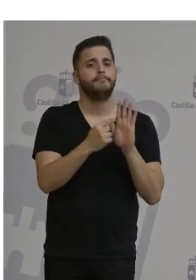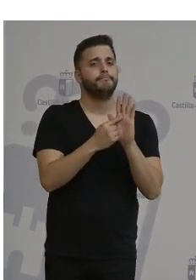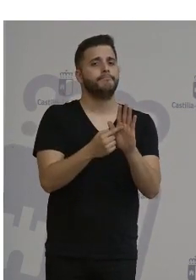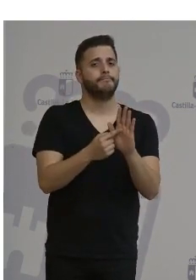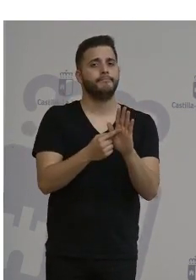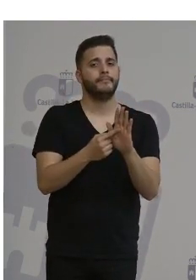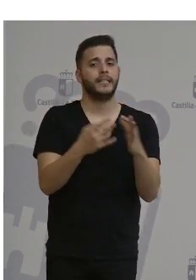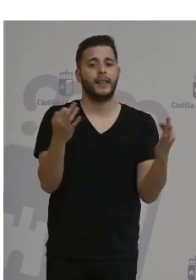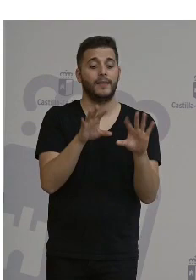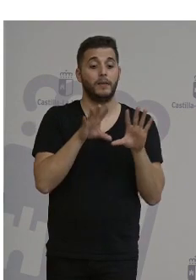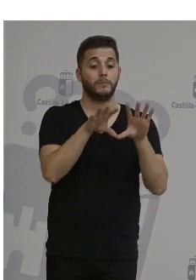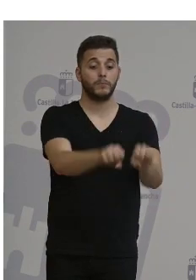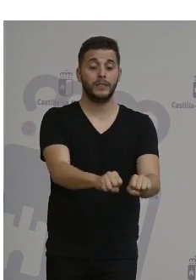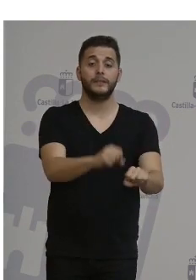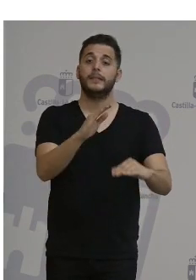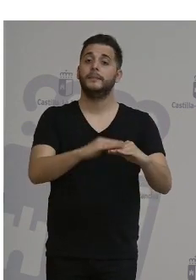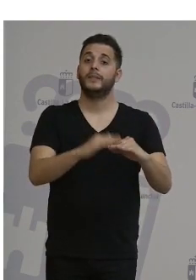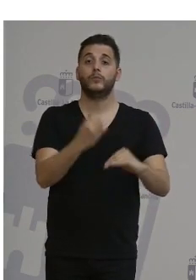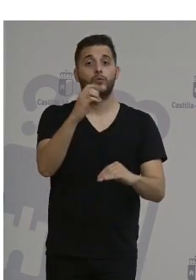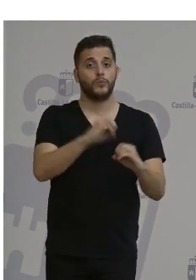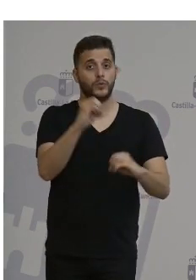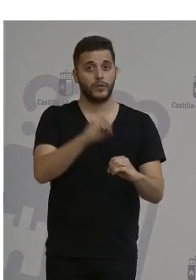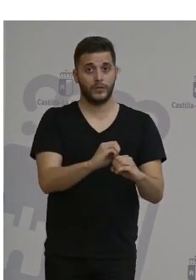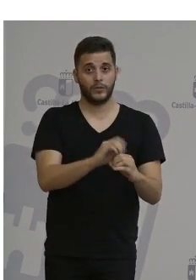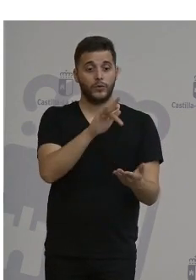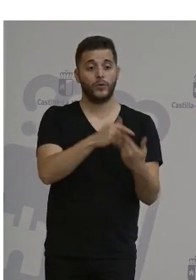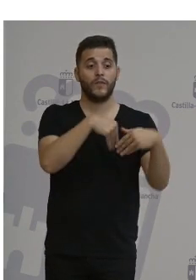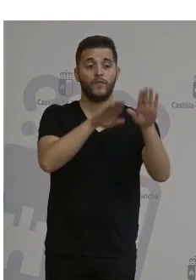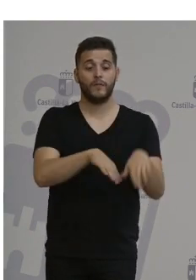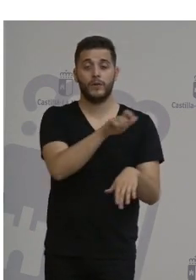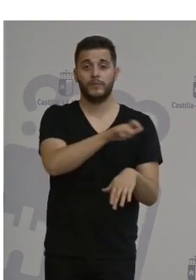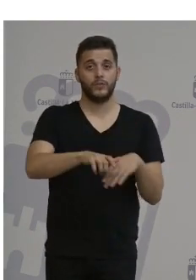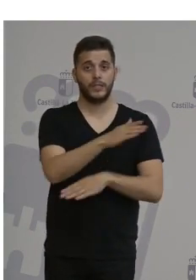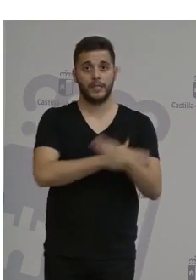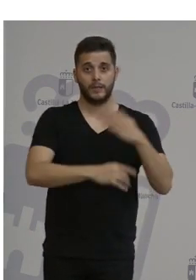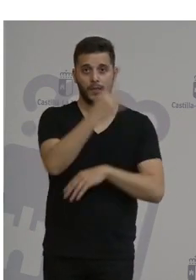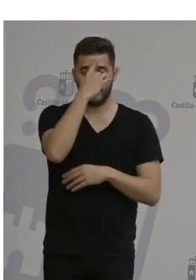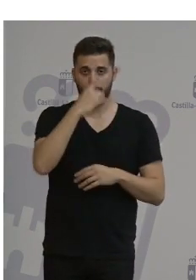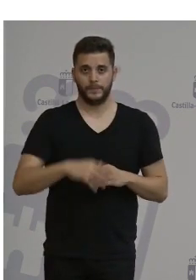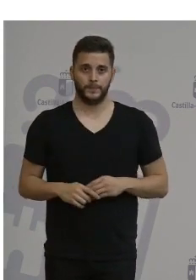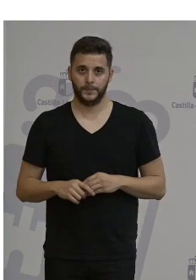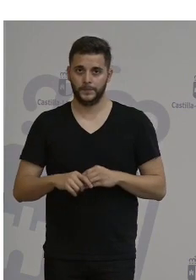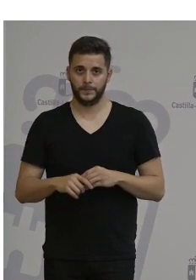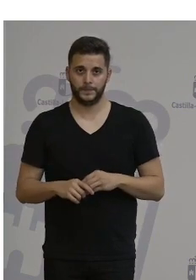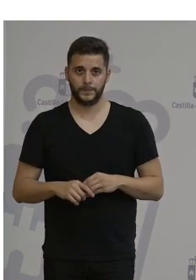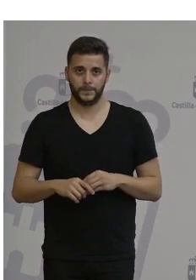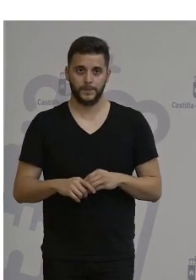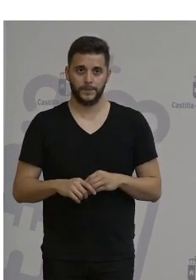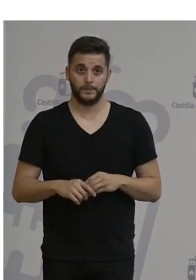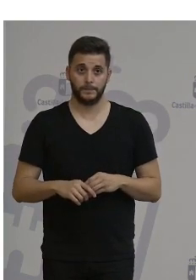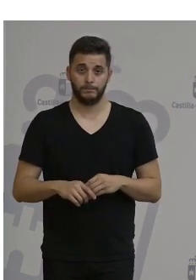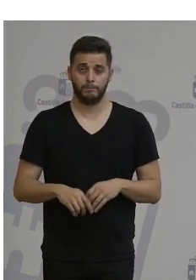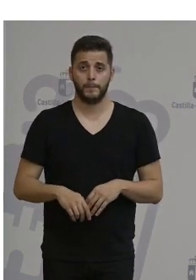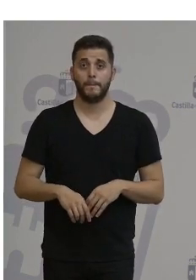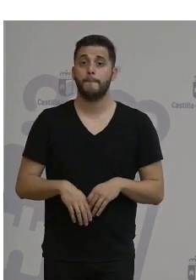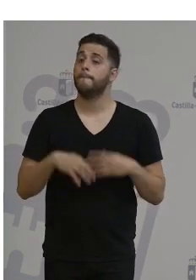un cupo de reserva de al menos un 1% en favor del personal con discapacidad intelectual. Siempre